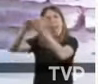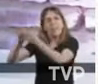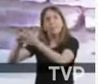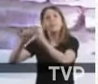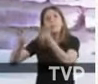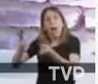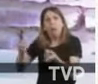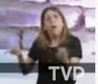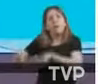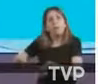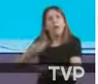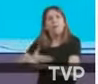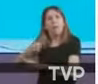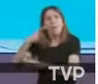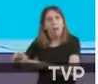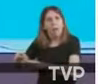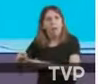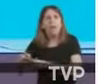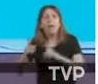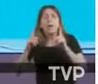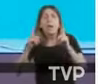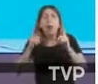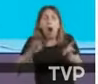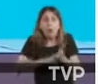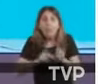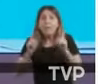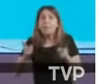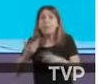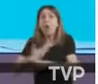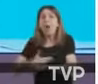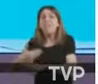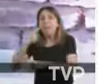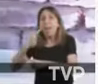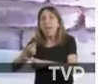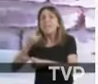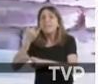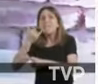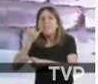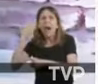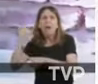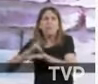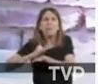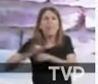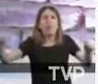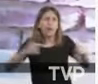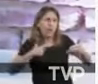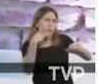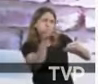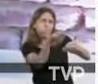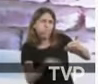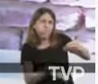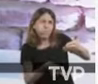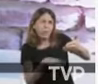Monetario Internacional. Repito, la evaluación del Fondo Monetario Internacional que estuvo circulando, la leí en detalle,